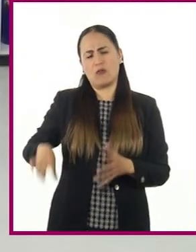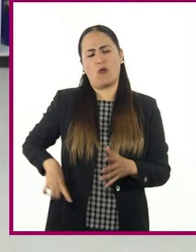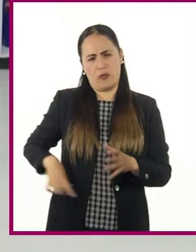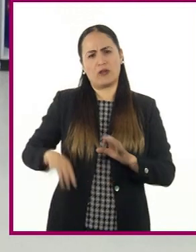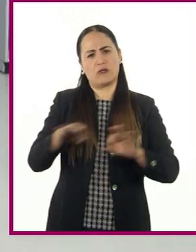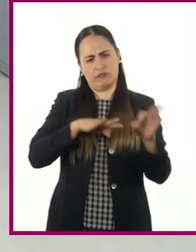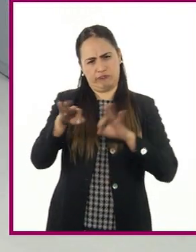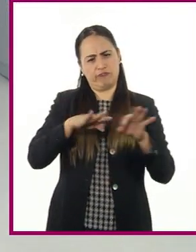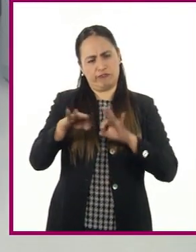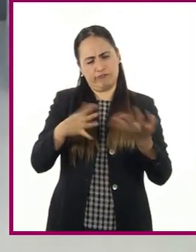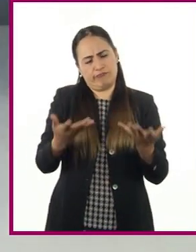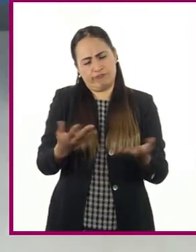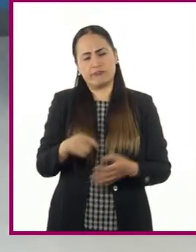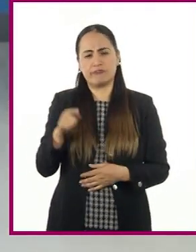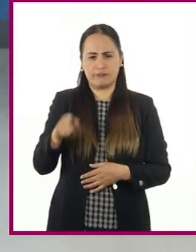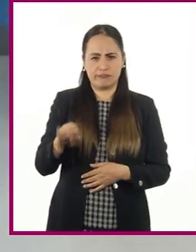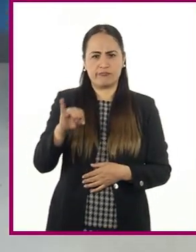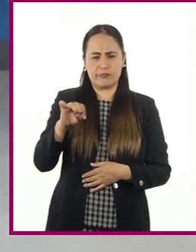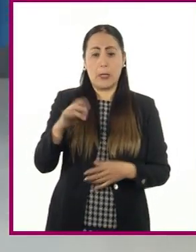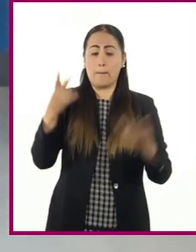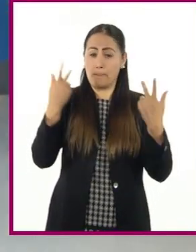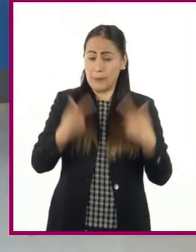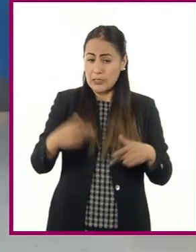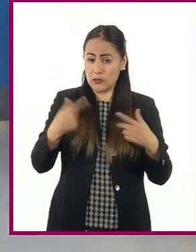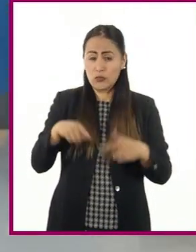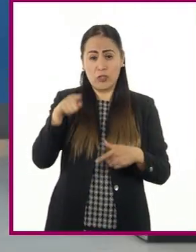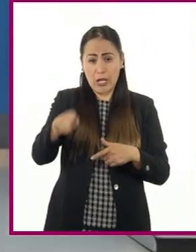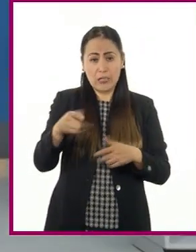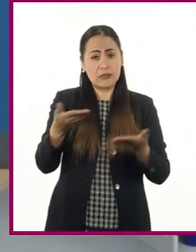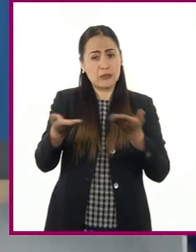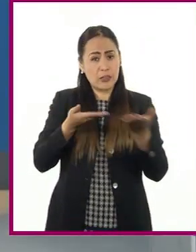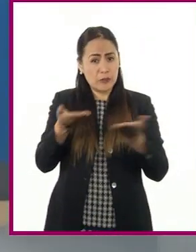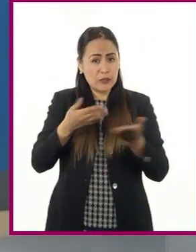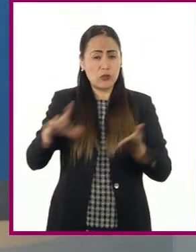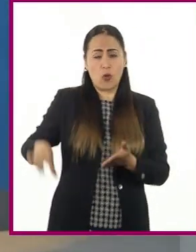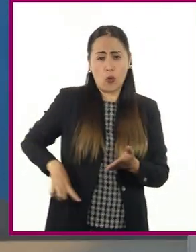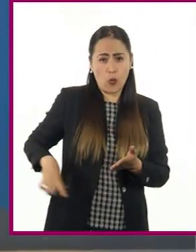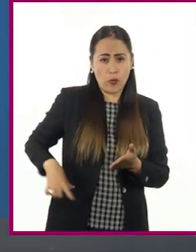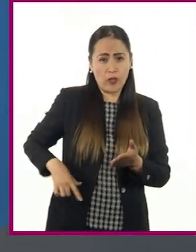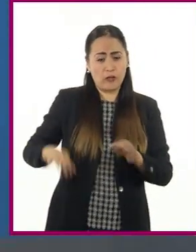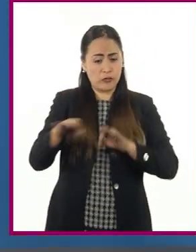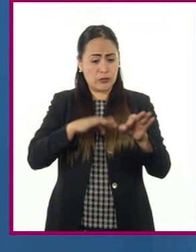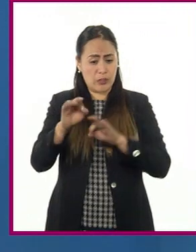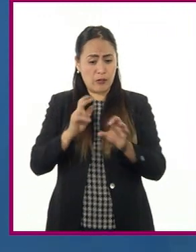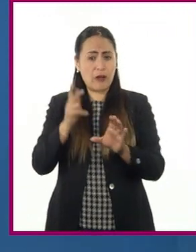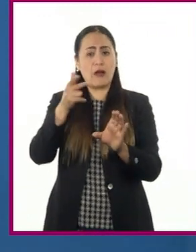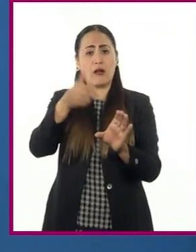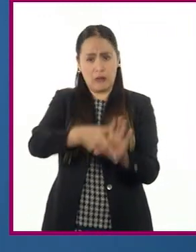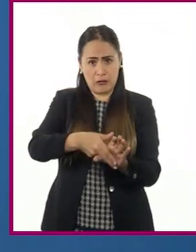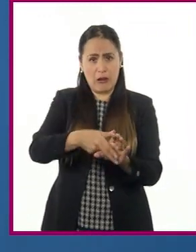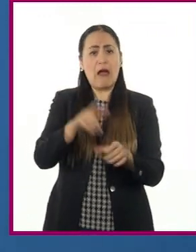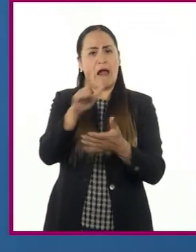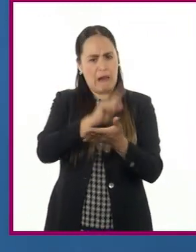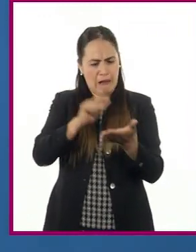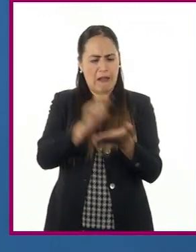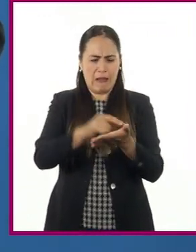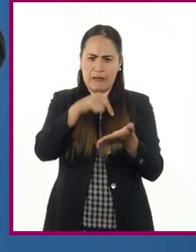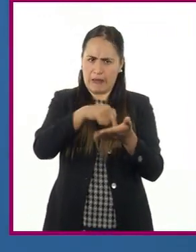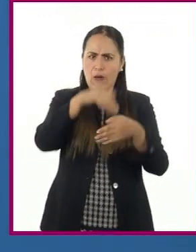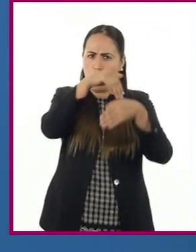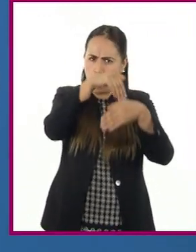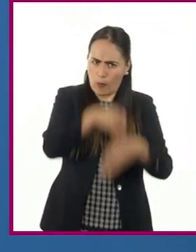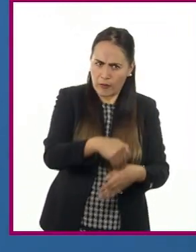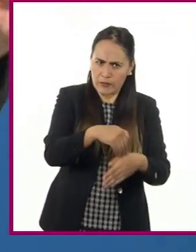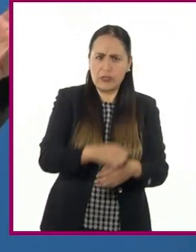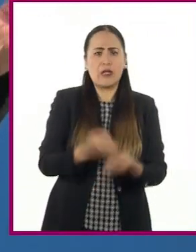Nadia. Cualquier persona que esté en el servicio público debe apegarse a la ley, mostrar a otros su vocación